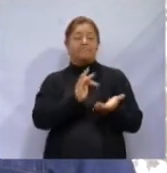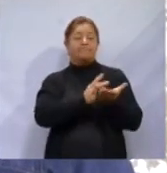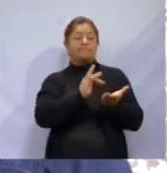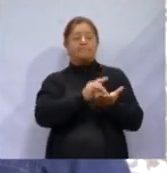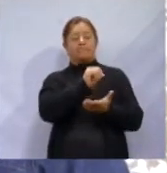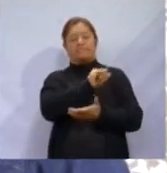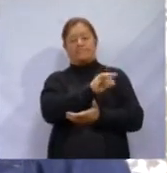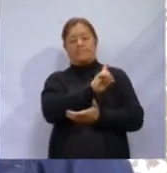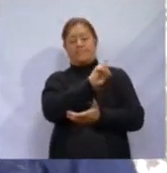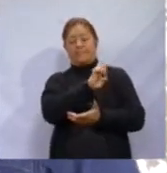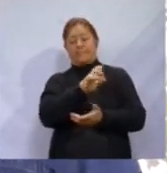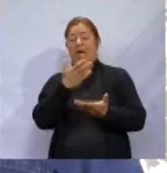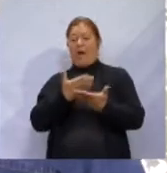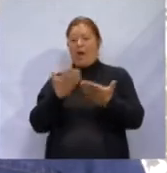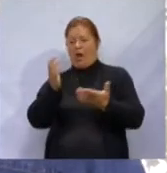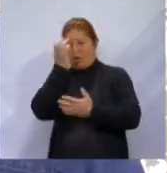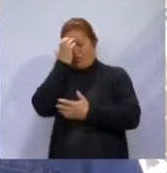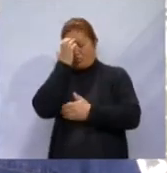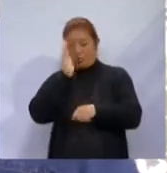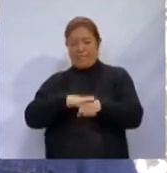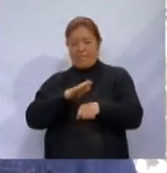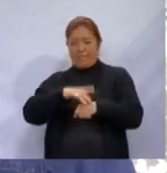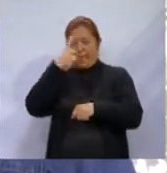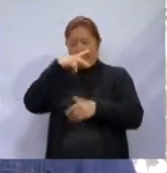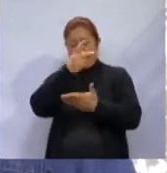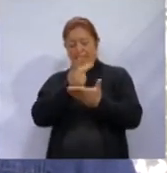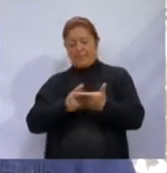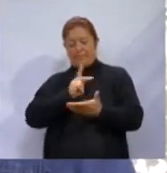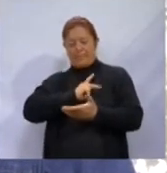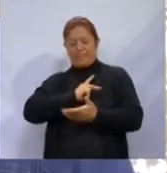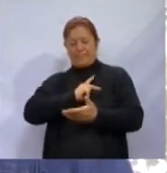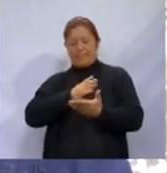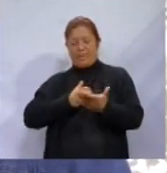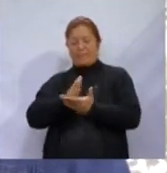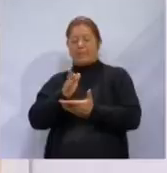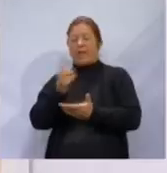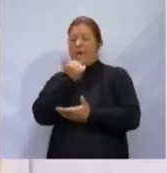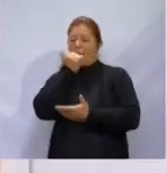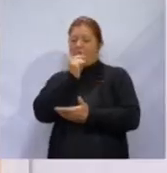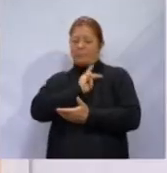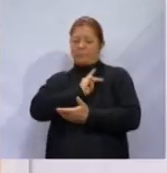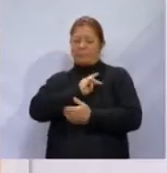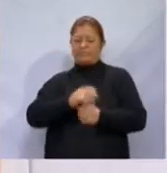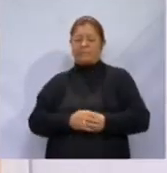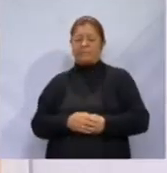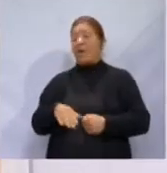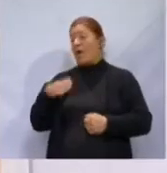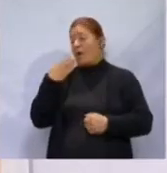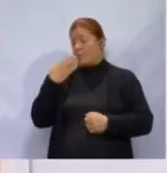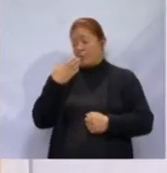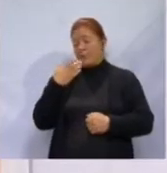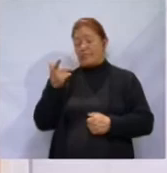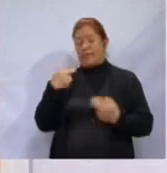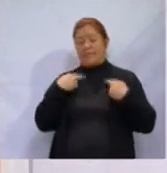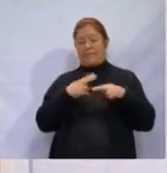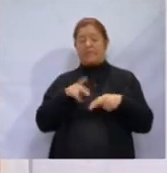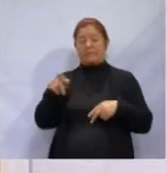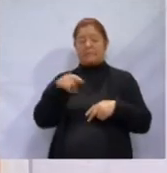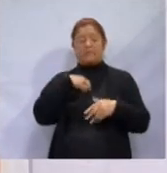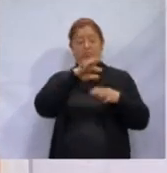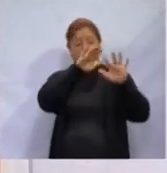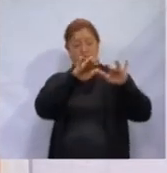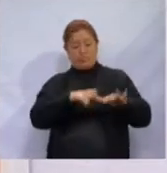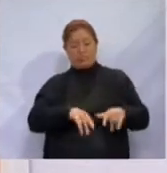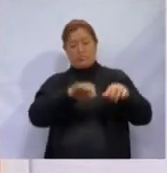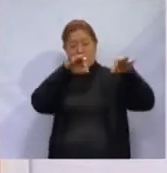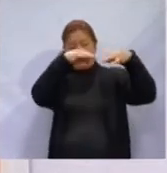Aide. Ahora tengo elementos para comenzar mi plan de intervención para mis alumnos. Qué bien, maestra. Fíjese que es un documento que